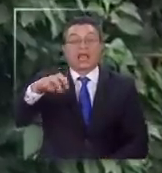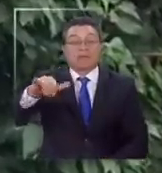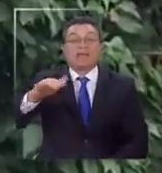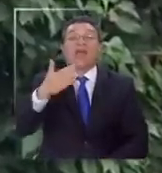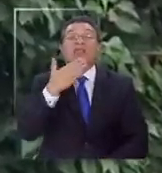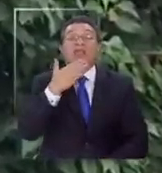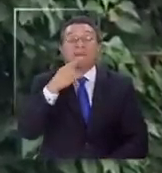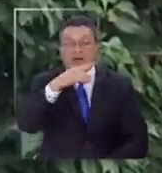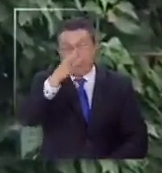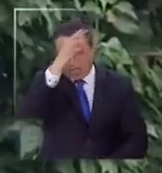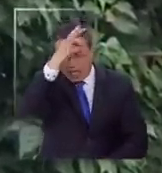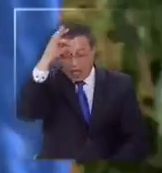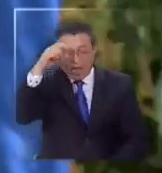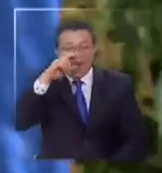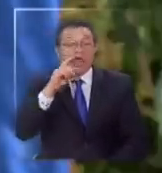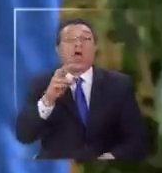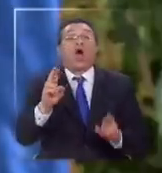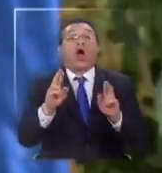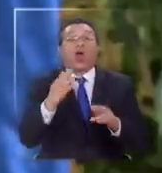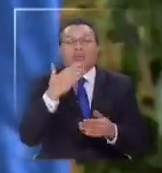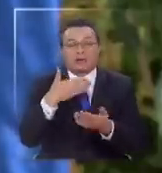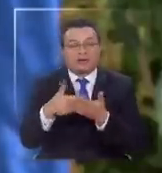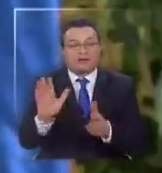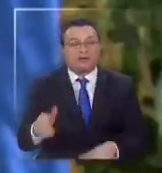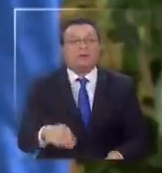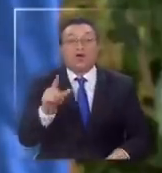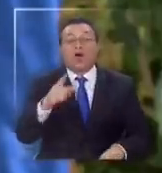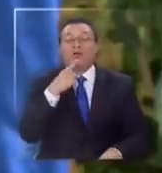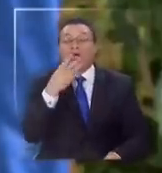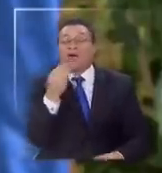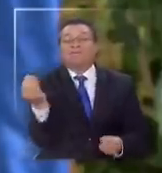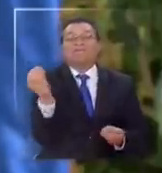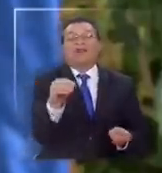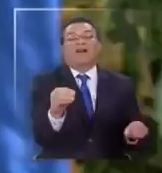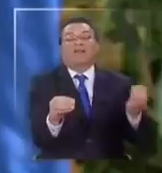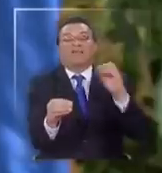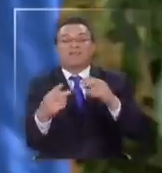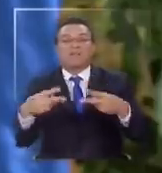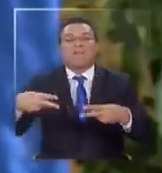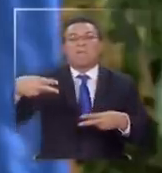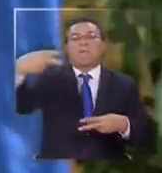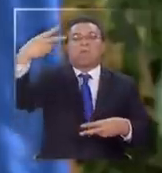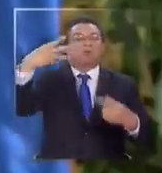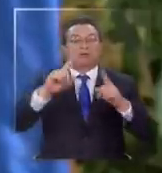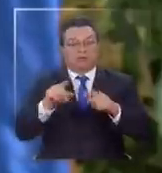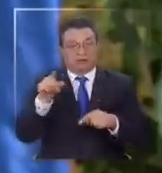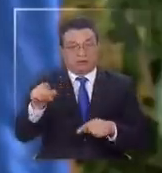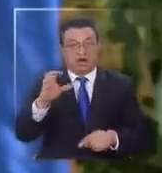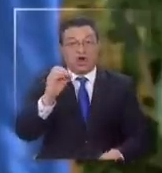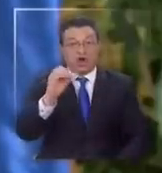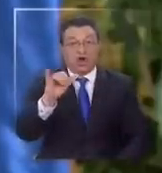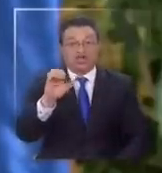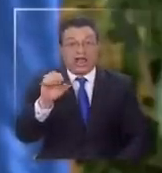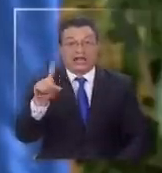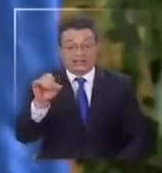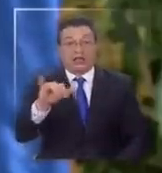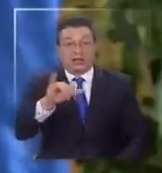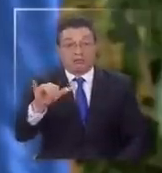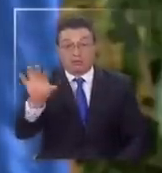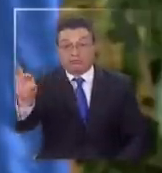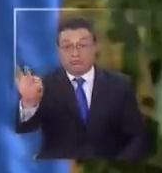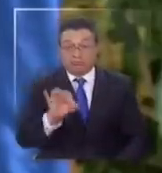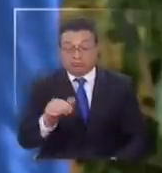de Salud de la región de la Araucanía. Creo que no es momento de inventar polémicas artificiales. La propia Rosa Oyarce se va a incorporar